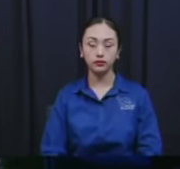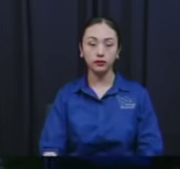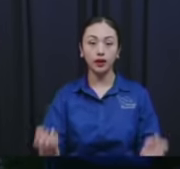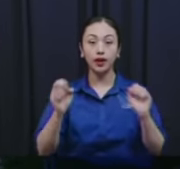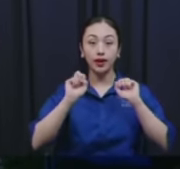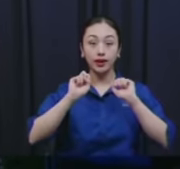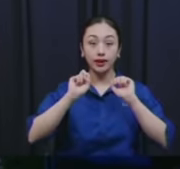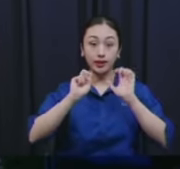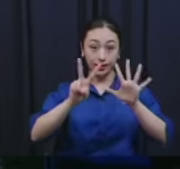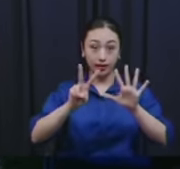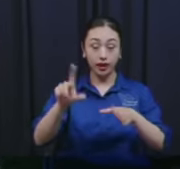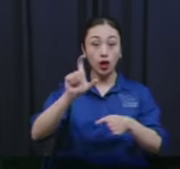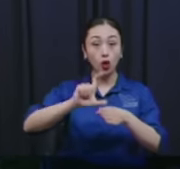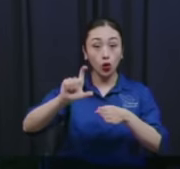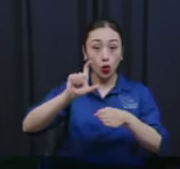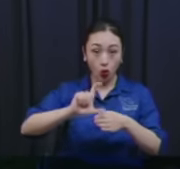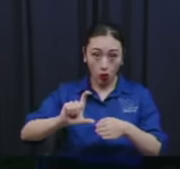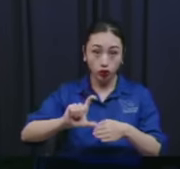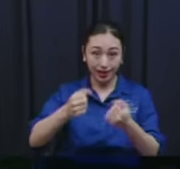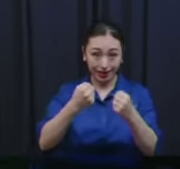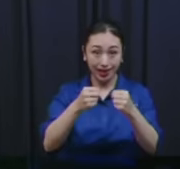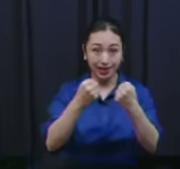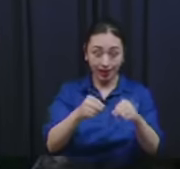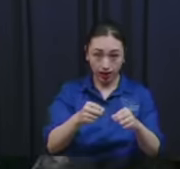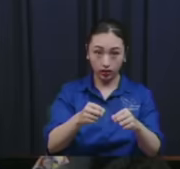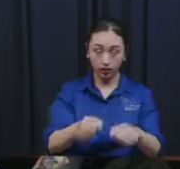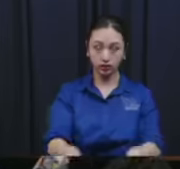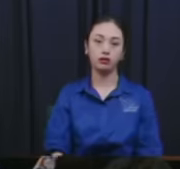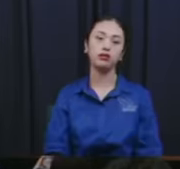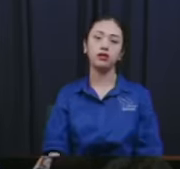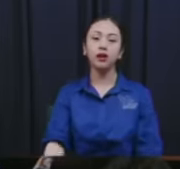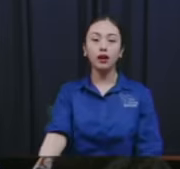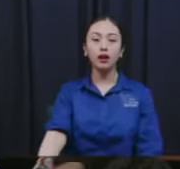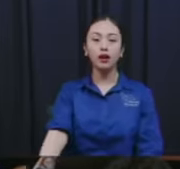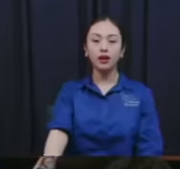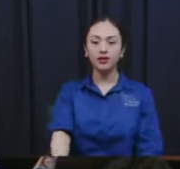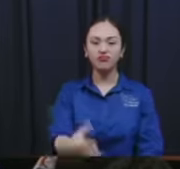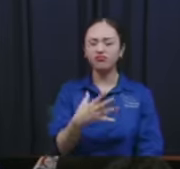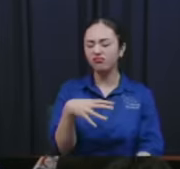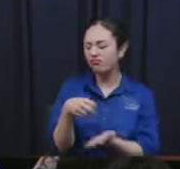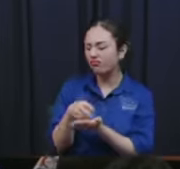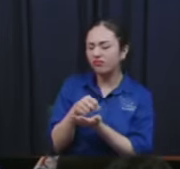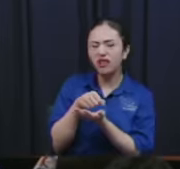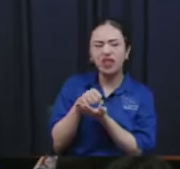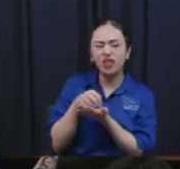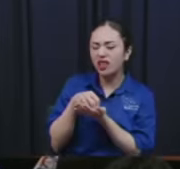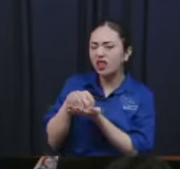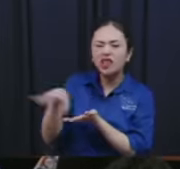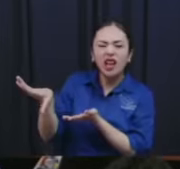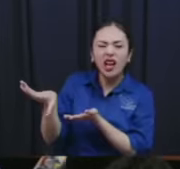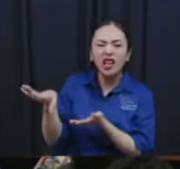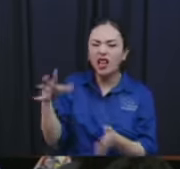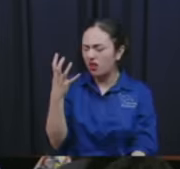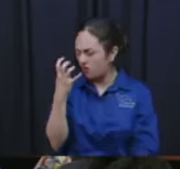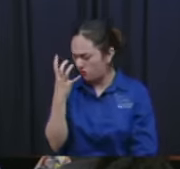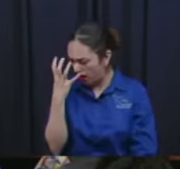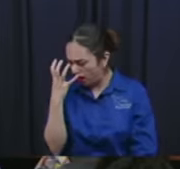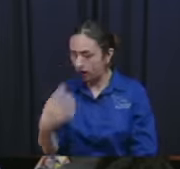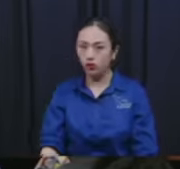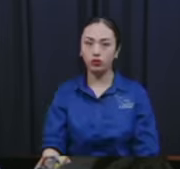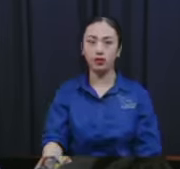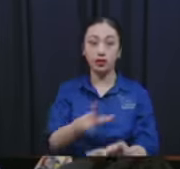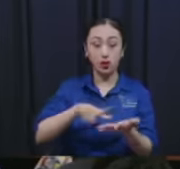siete cosas expiar la iniquidad quitar el pecado ungir el lugar Santo un montón de cosas está en Daniel capítulo 9